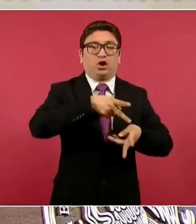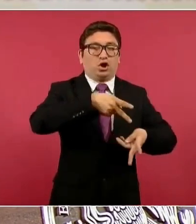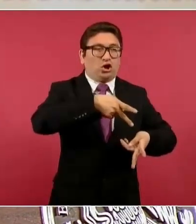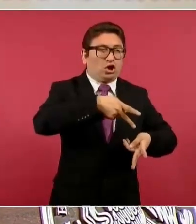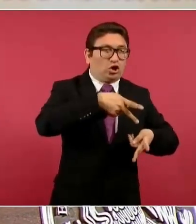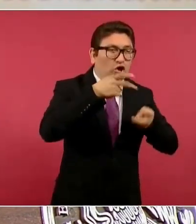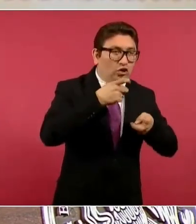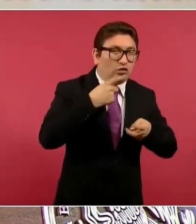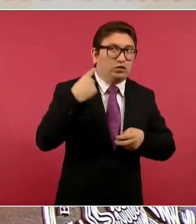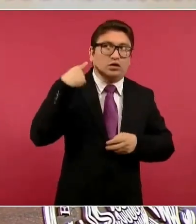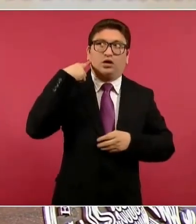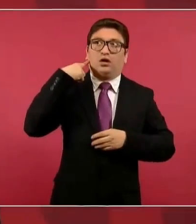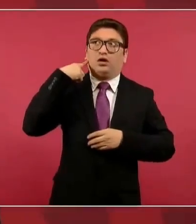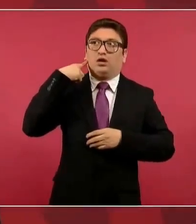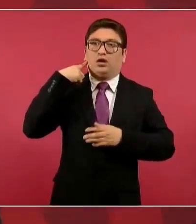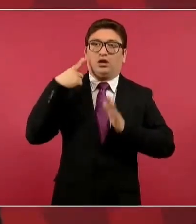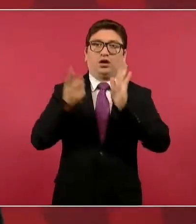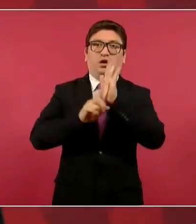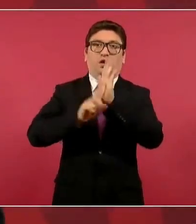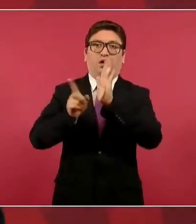y suena la alarma